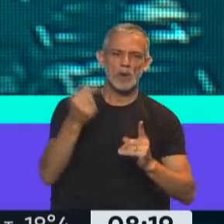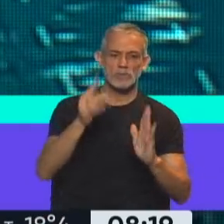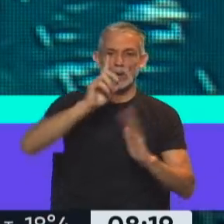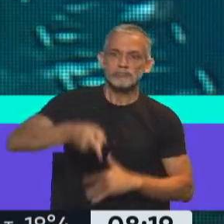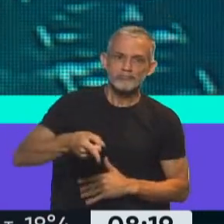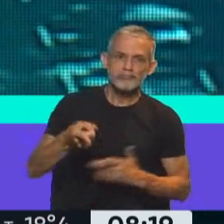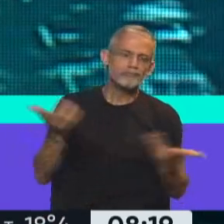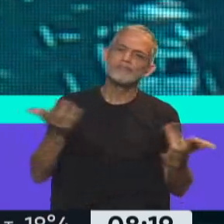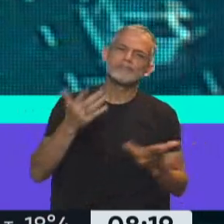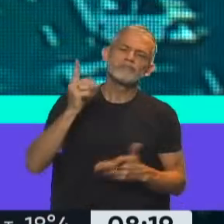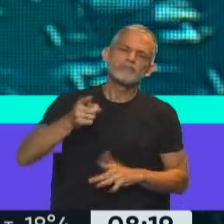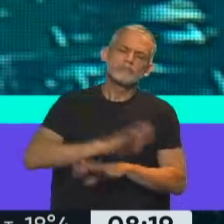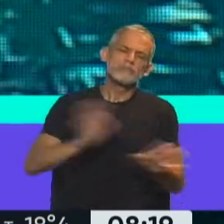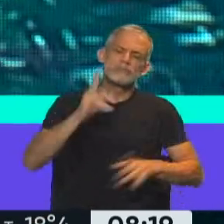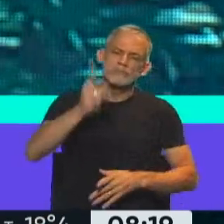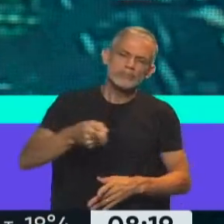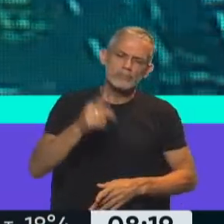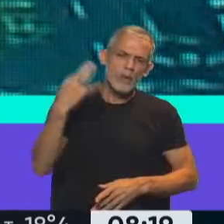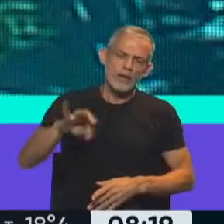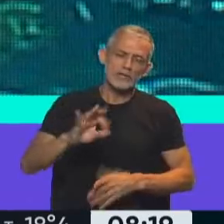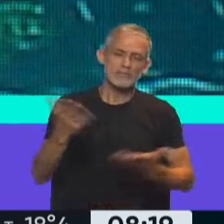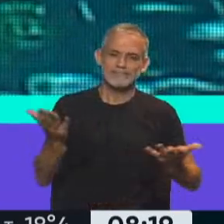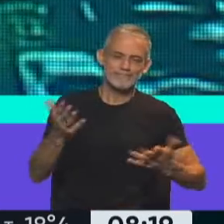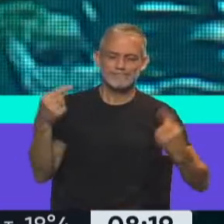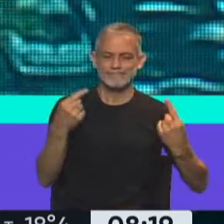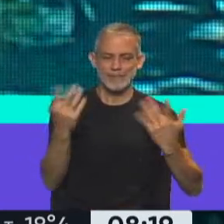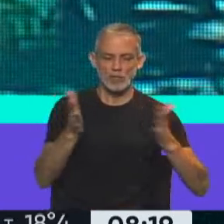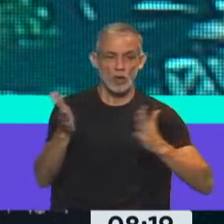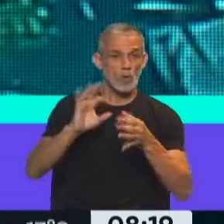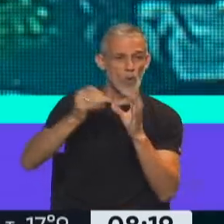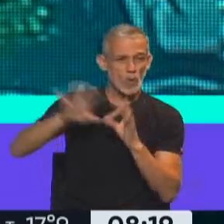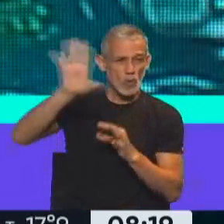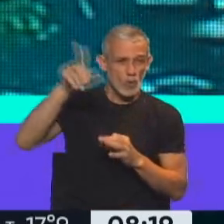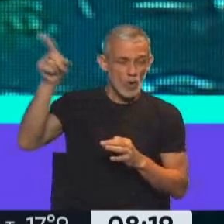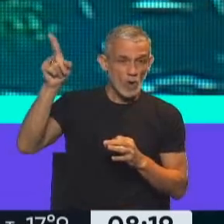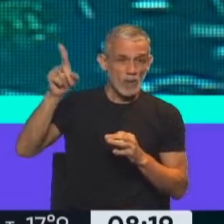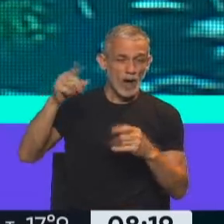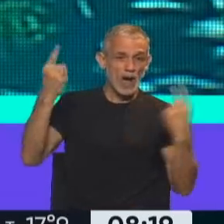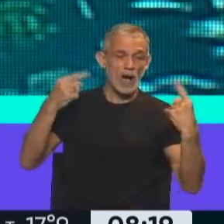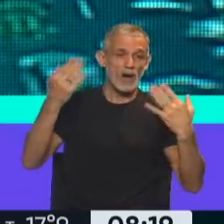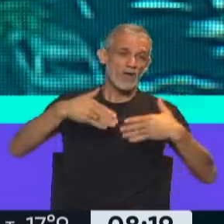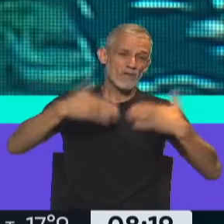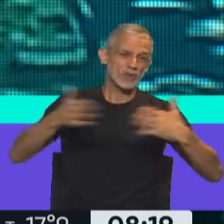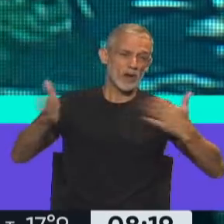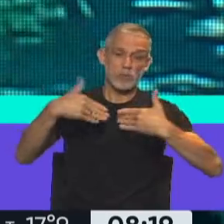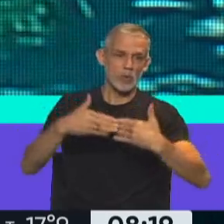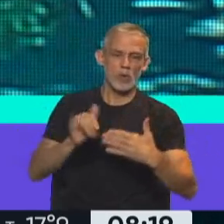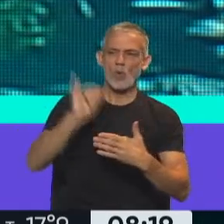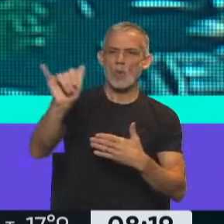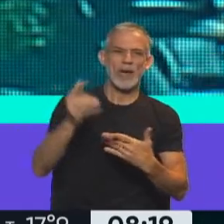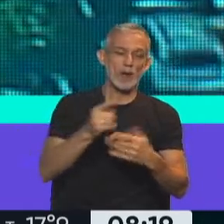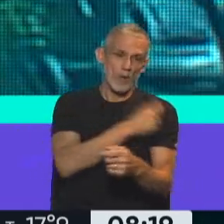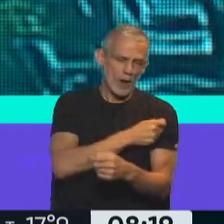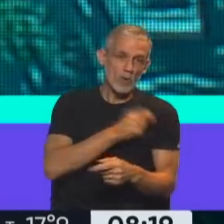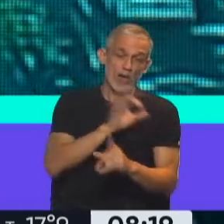modalidad, ¿no? Que de vacuna obligatoria. Y se dan estas dos dicotomías. Tenemos una Unión Europea que cierra sus fronteras a vuelos que vienen, que está vacunada